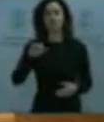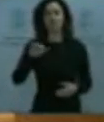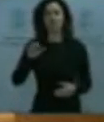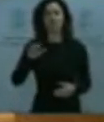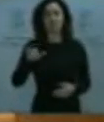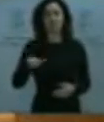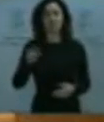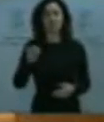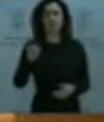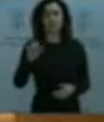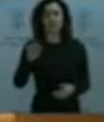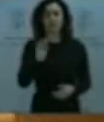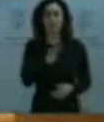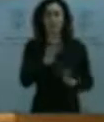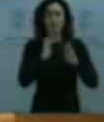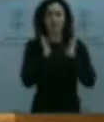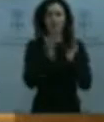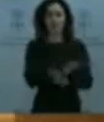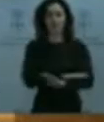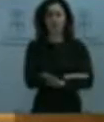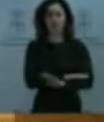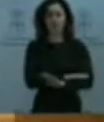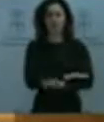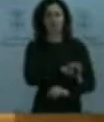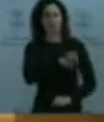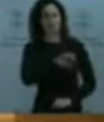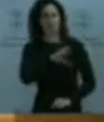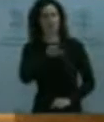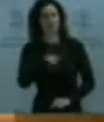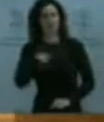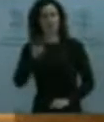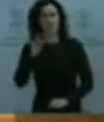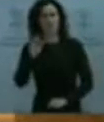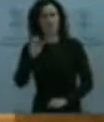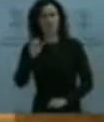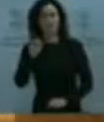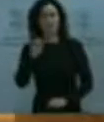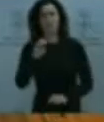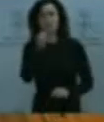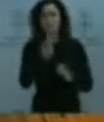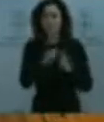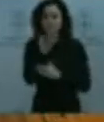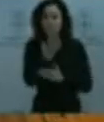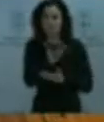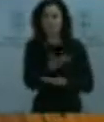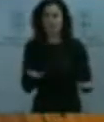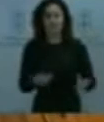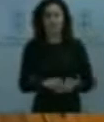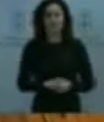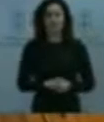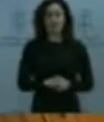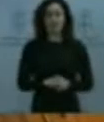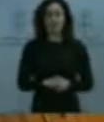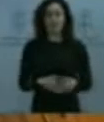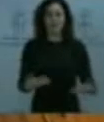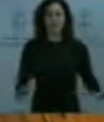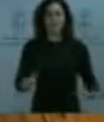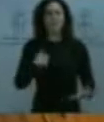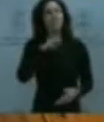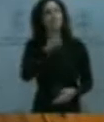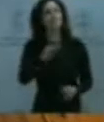Feito, puede formular la pregunta. Buenos días, señorías. La pregunta que formulamos desde el Grupo Parlamentario Popular al Consejo de Gobierno